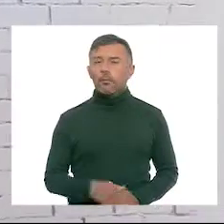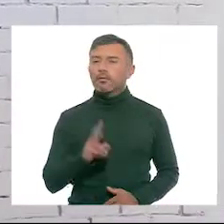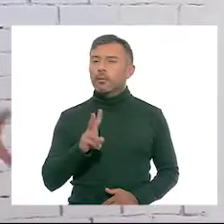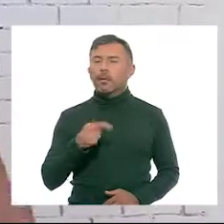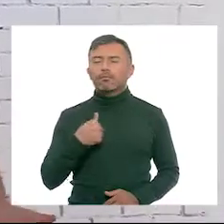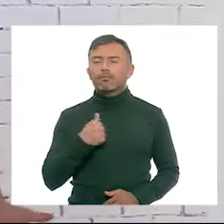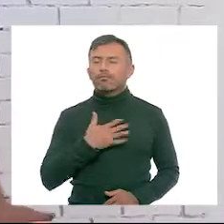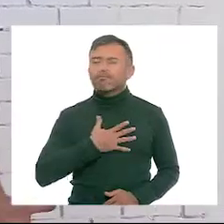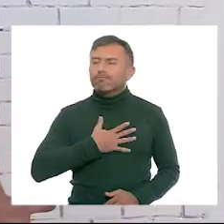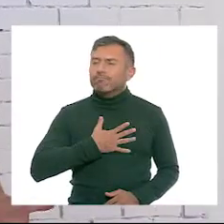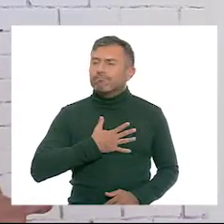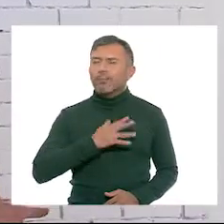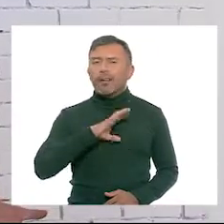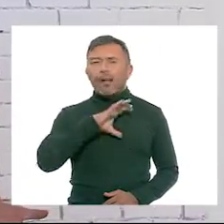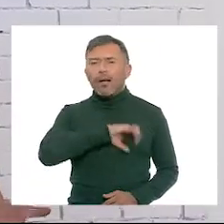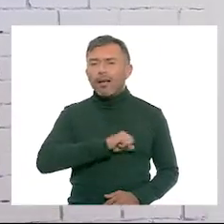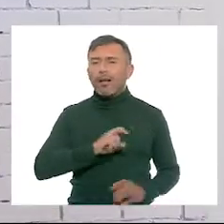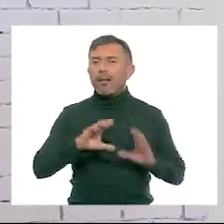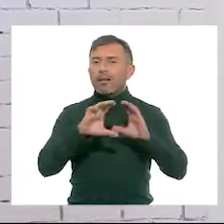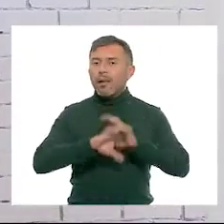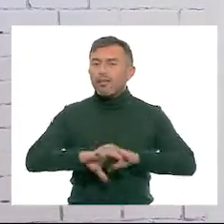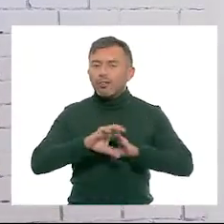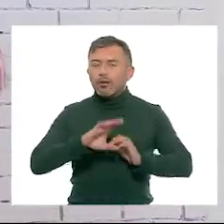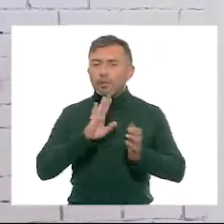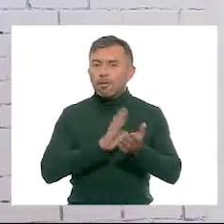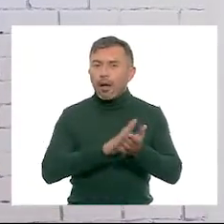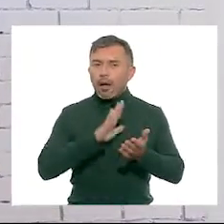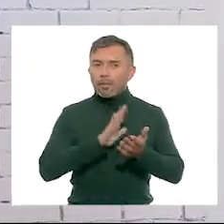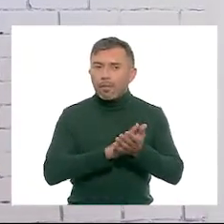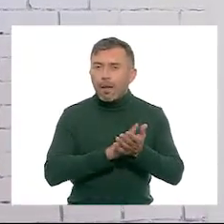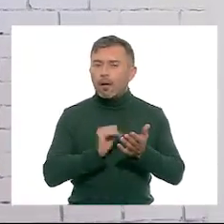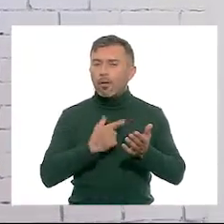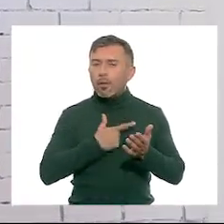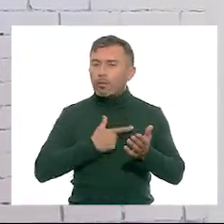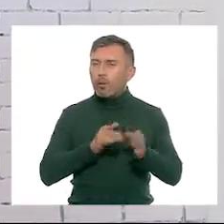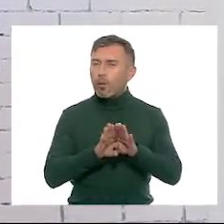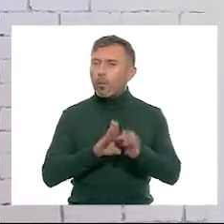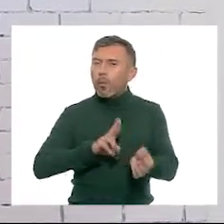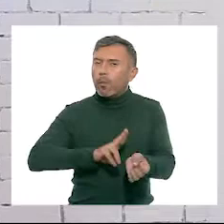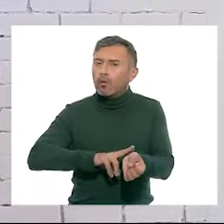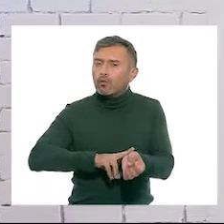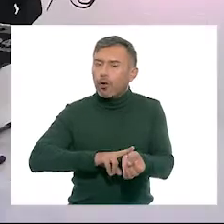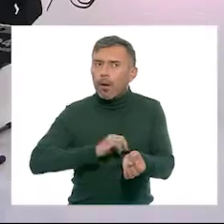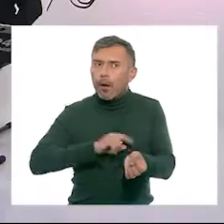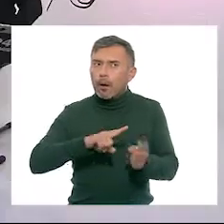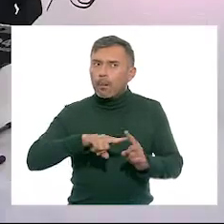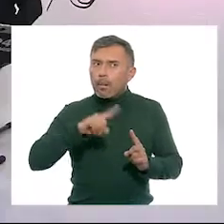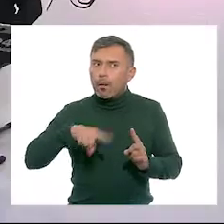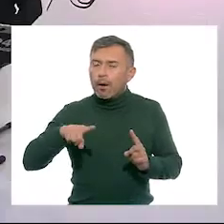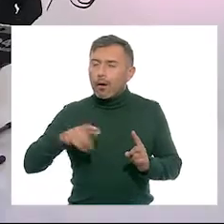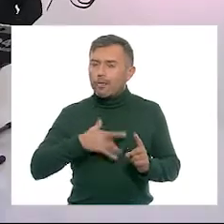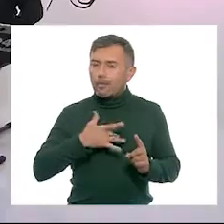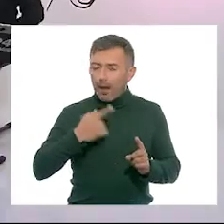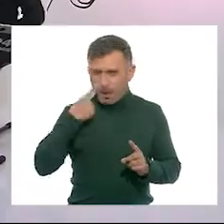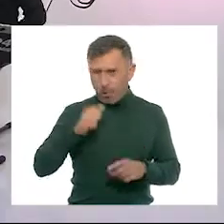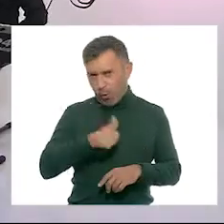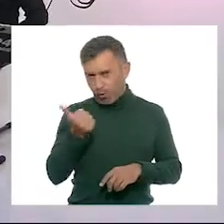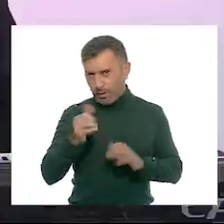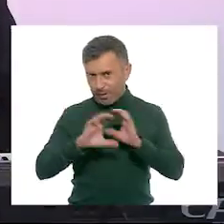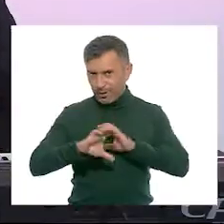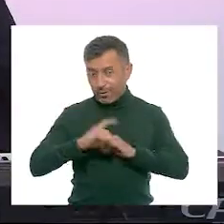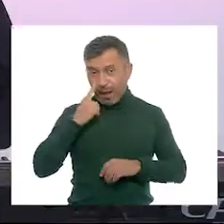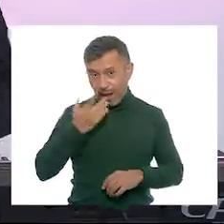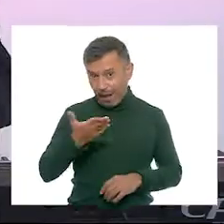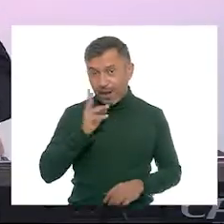Me encanta seguir el ritmo de las canciones, encontrarle el pulso, ¿no? El ver cómo sentirlo. Venga, otra, Alex, a ver si la